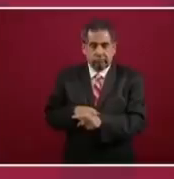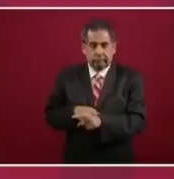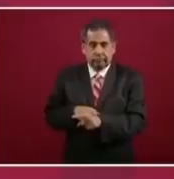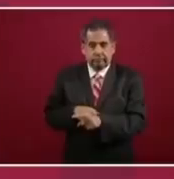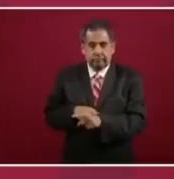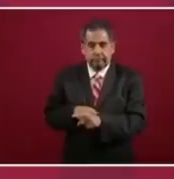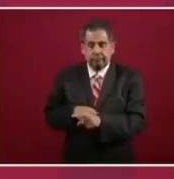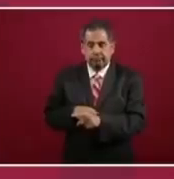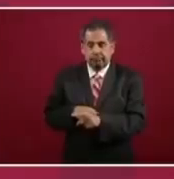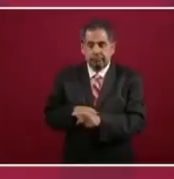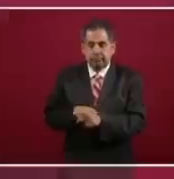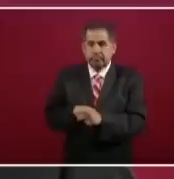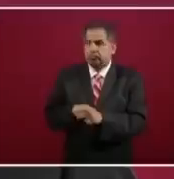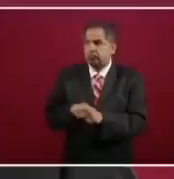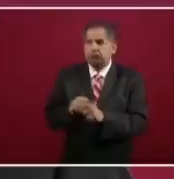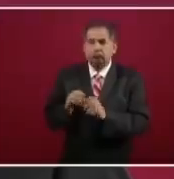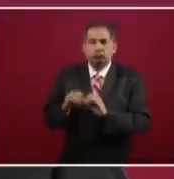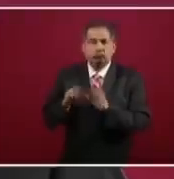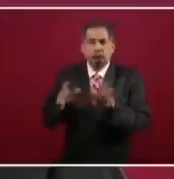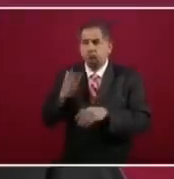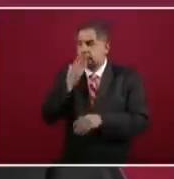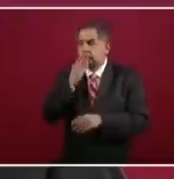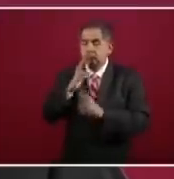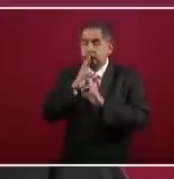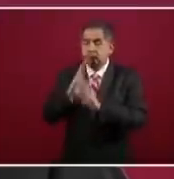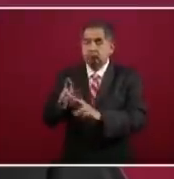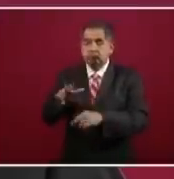dejó muy buenos resultados